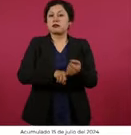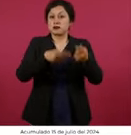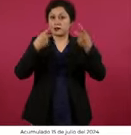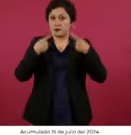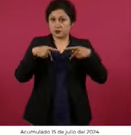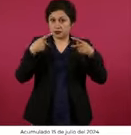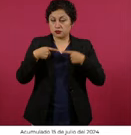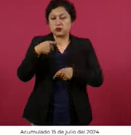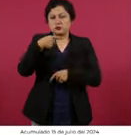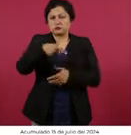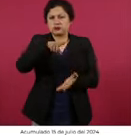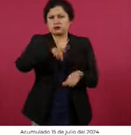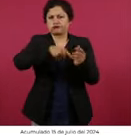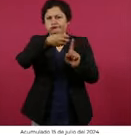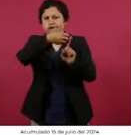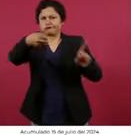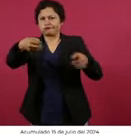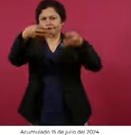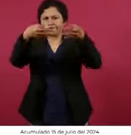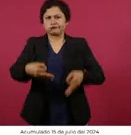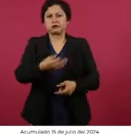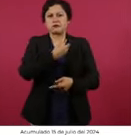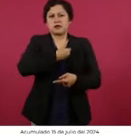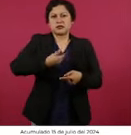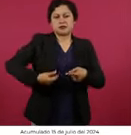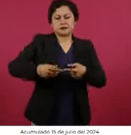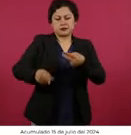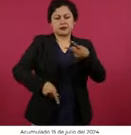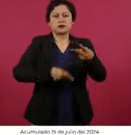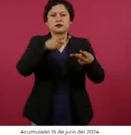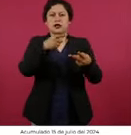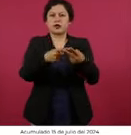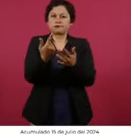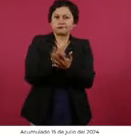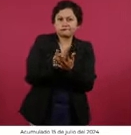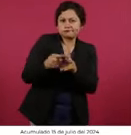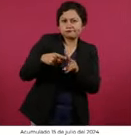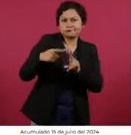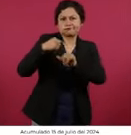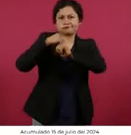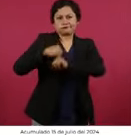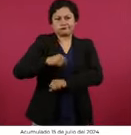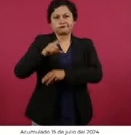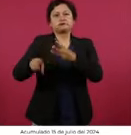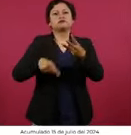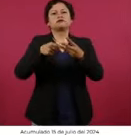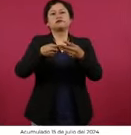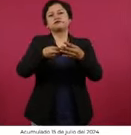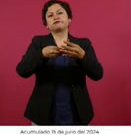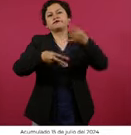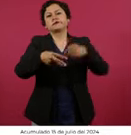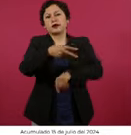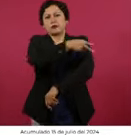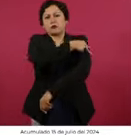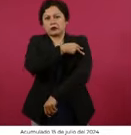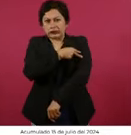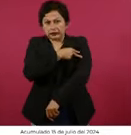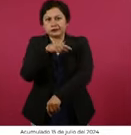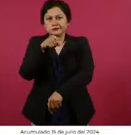su presidente, presidenta, una tesorera y diferentes vocales, puedan organizar, identificar